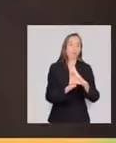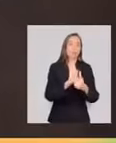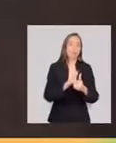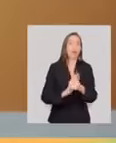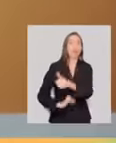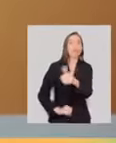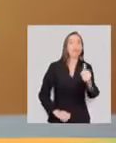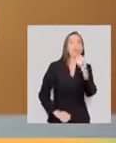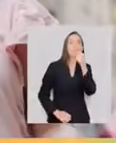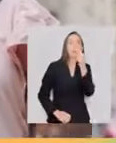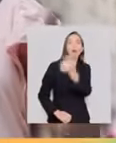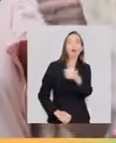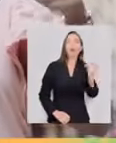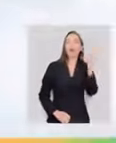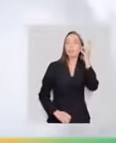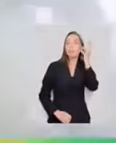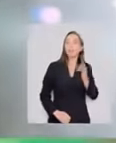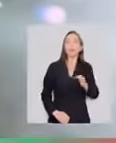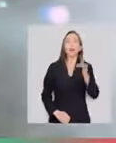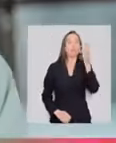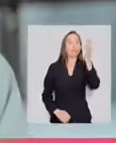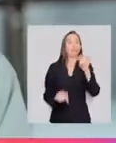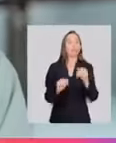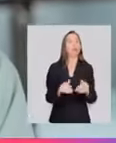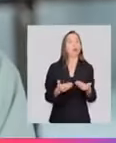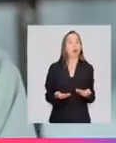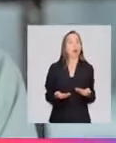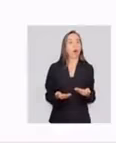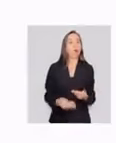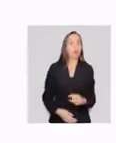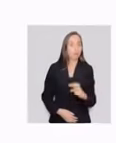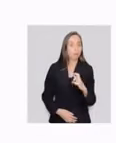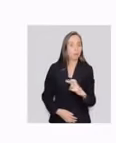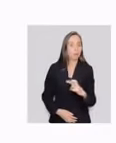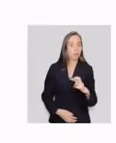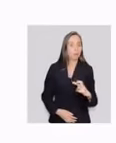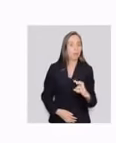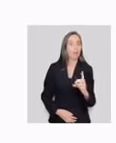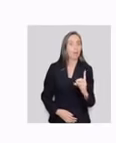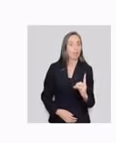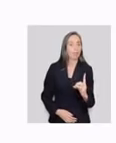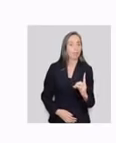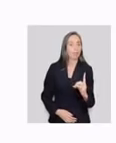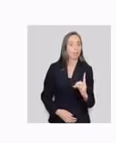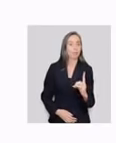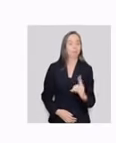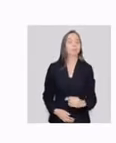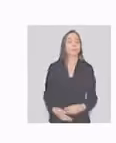Entre todas y todos. El futuro es ahora. PPD.